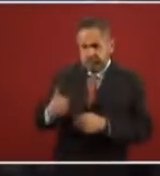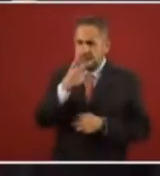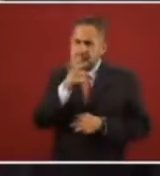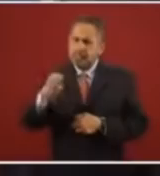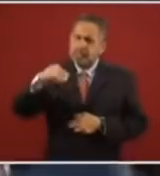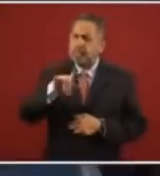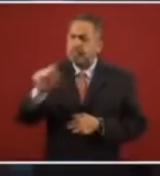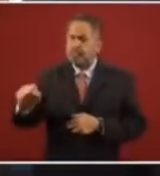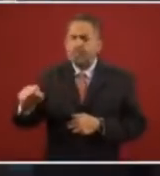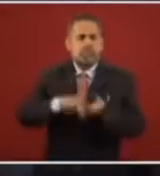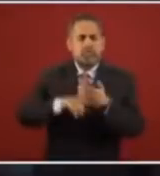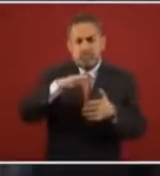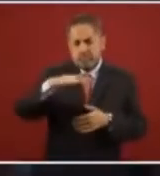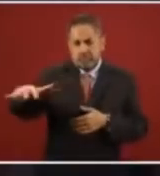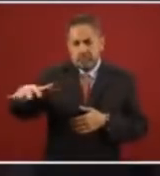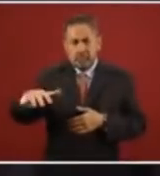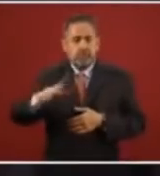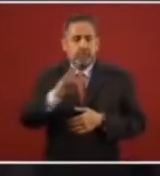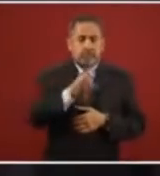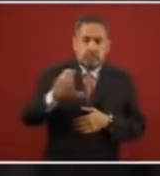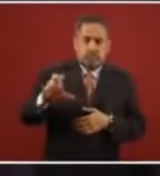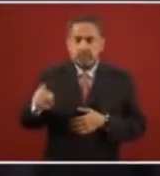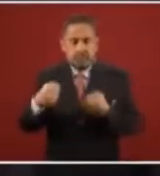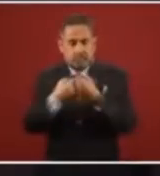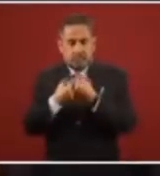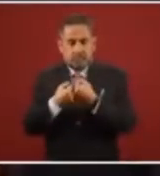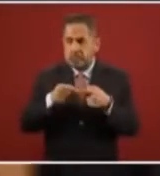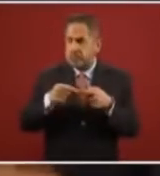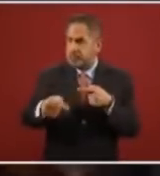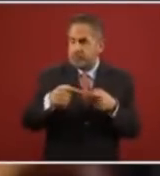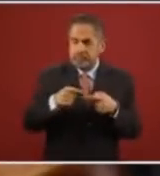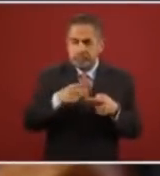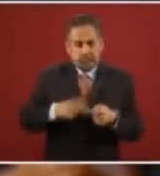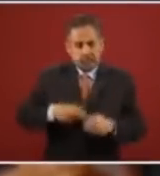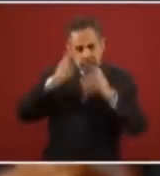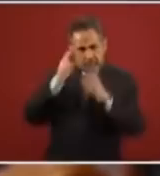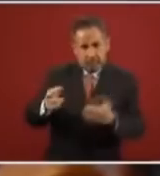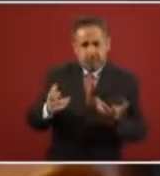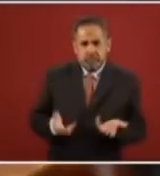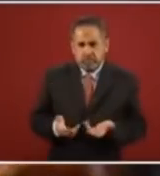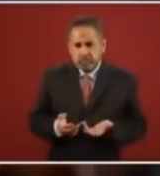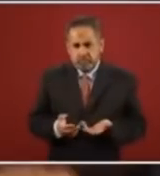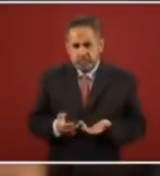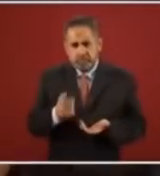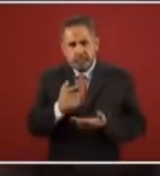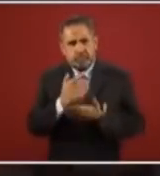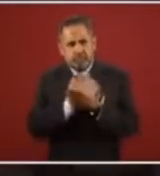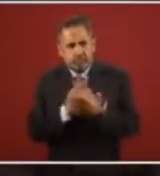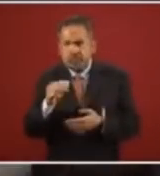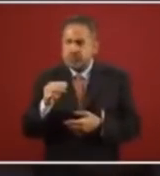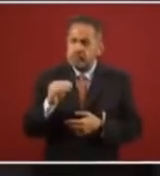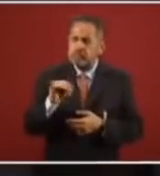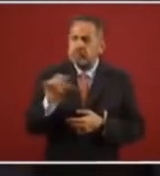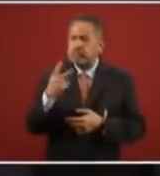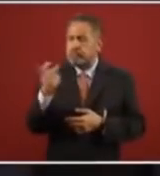territorial entre la península de California y la Costa Fija, no hay más de 200, hay menos de 200 millas.